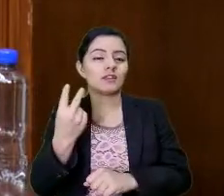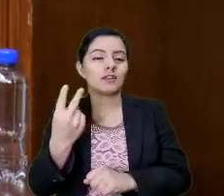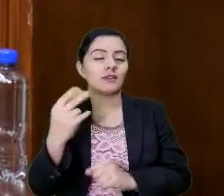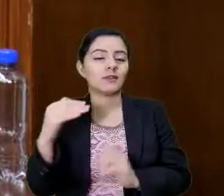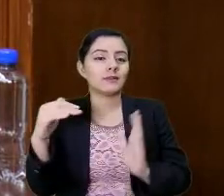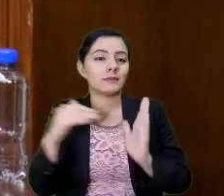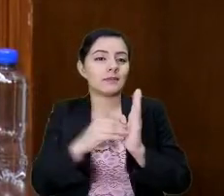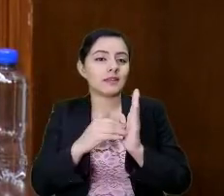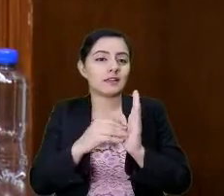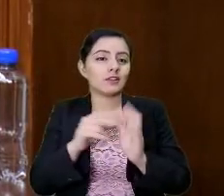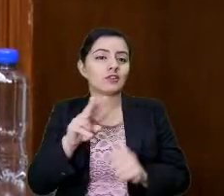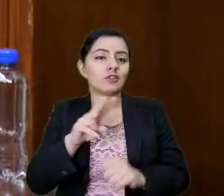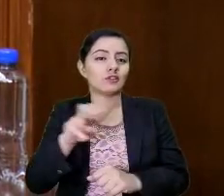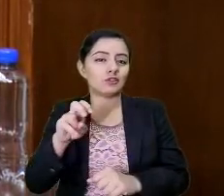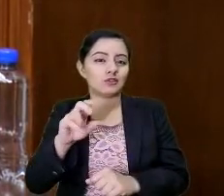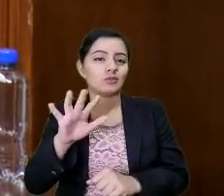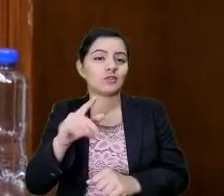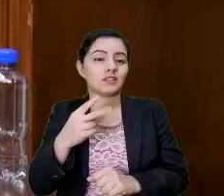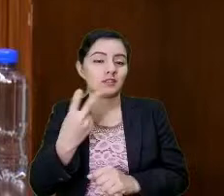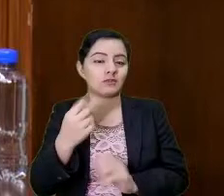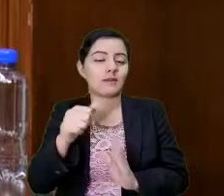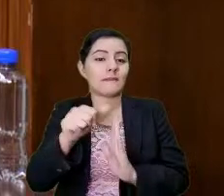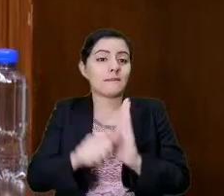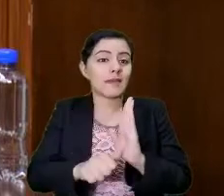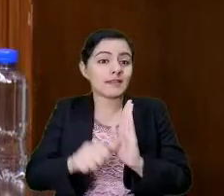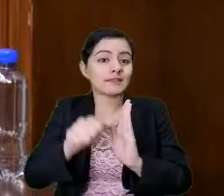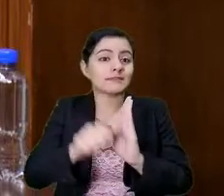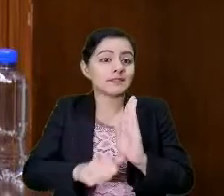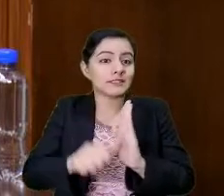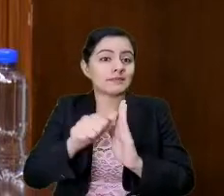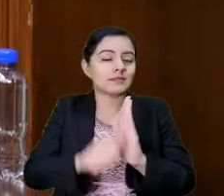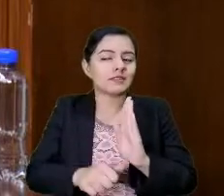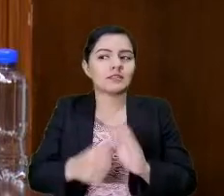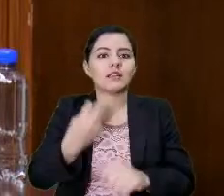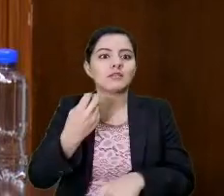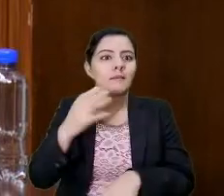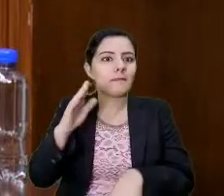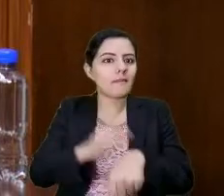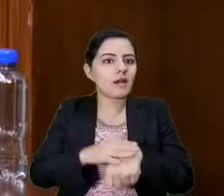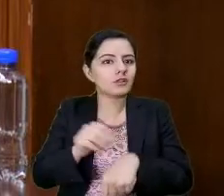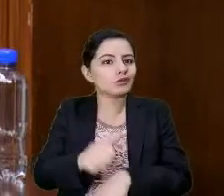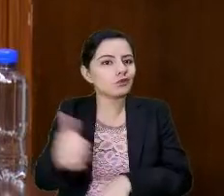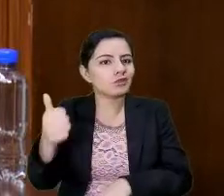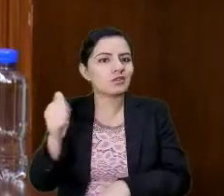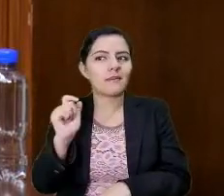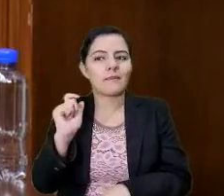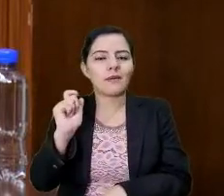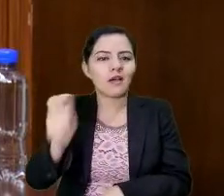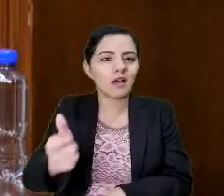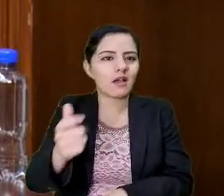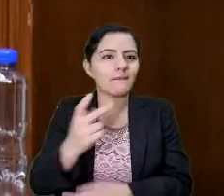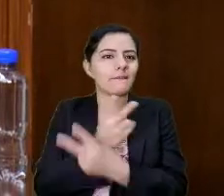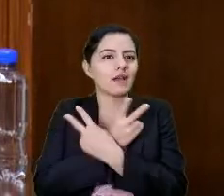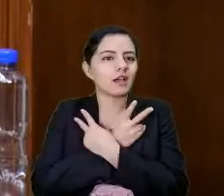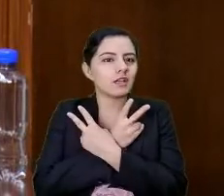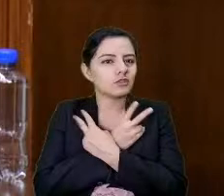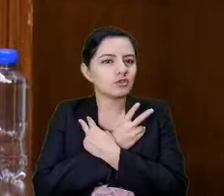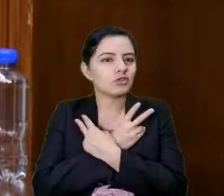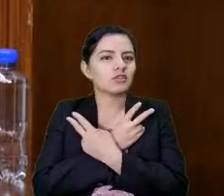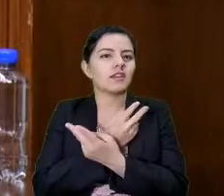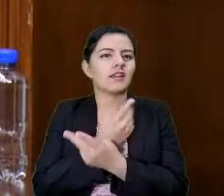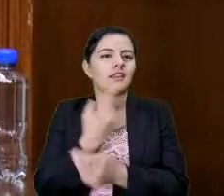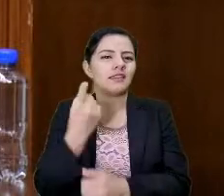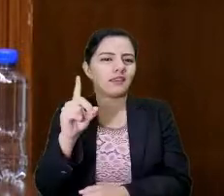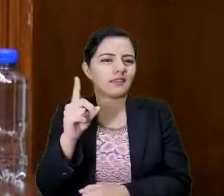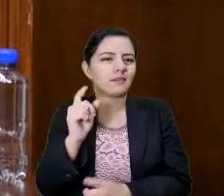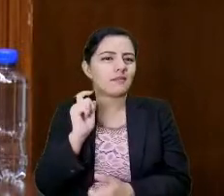792,256 pesos mensuales, que incluye sueldos bases, compensaciones, primas vacacionales, aguinaldo, seguros médicos mayores y